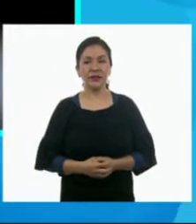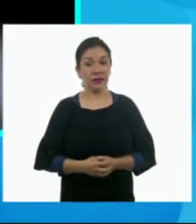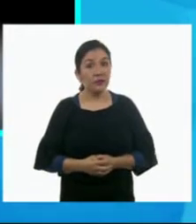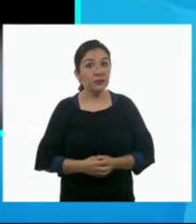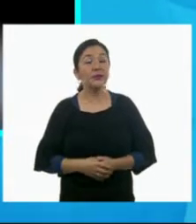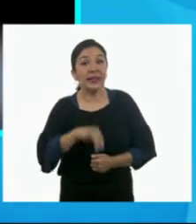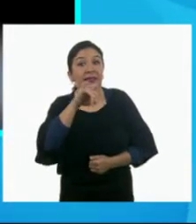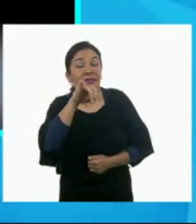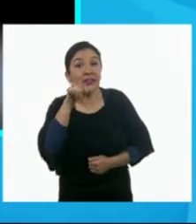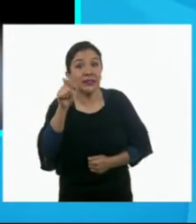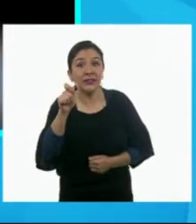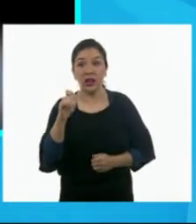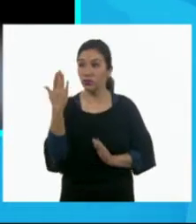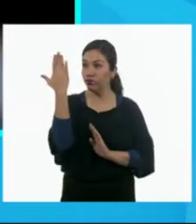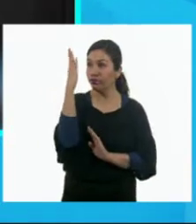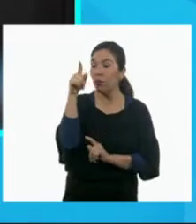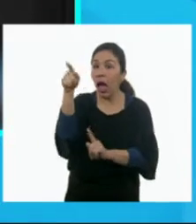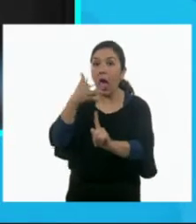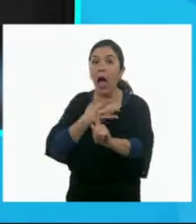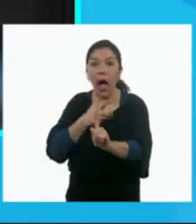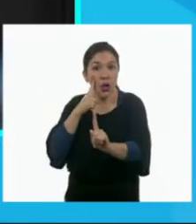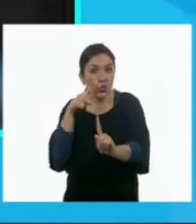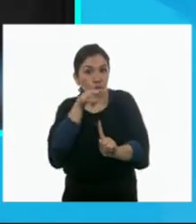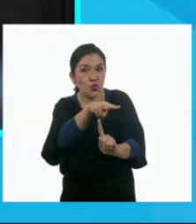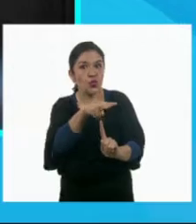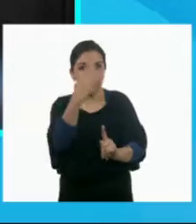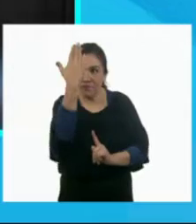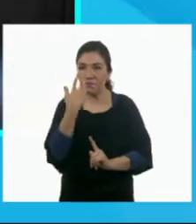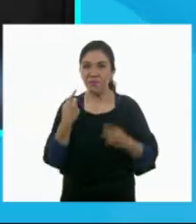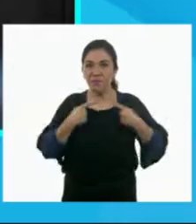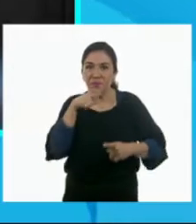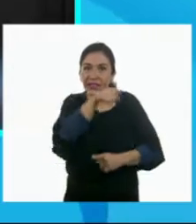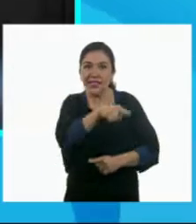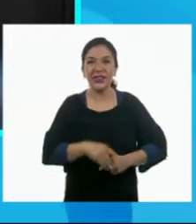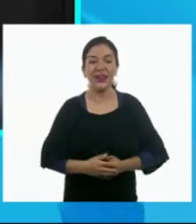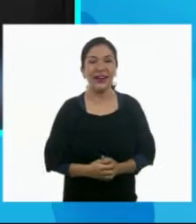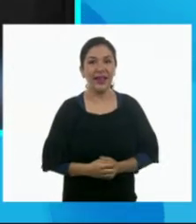Sí, Staff, el del reflejo eres tú.